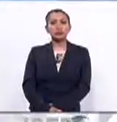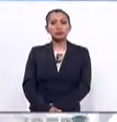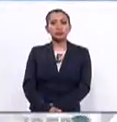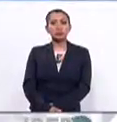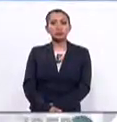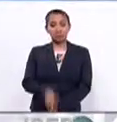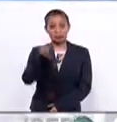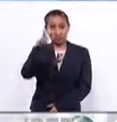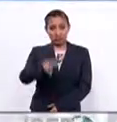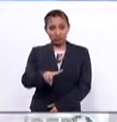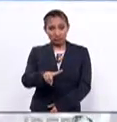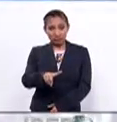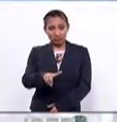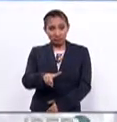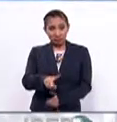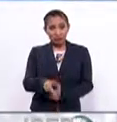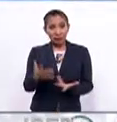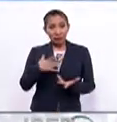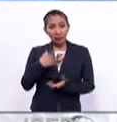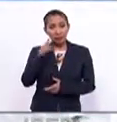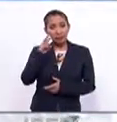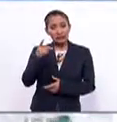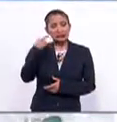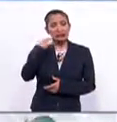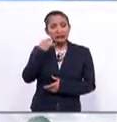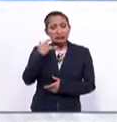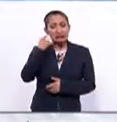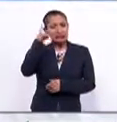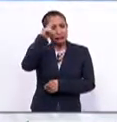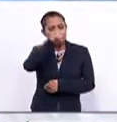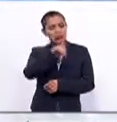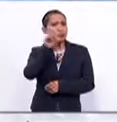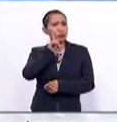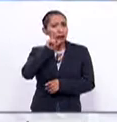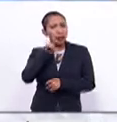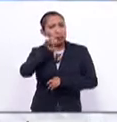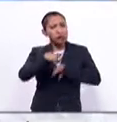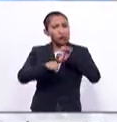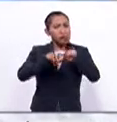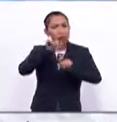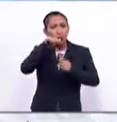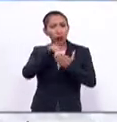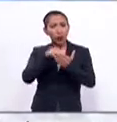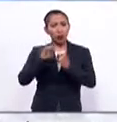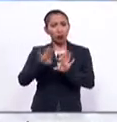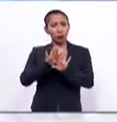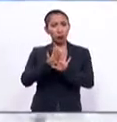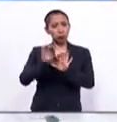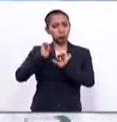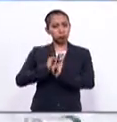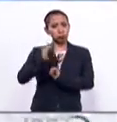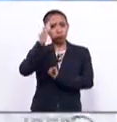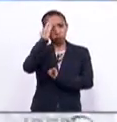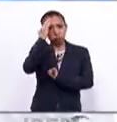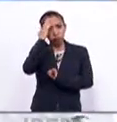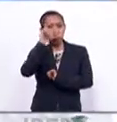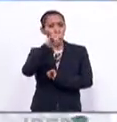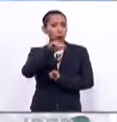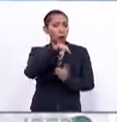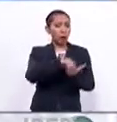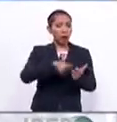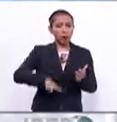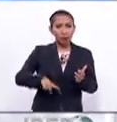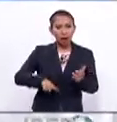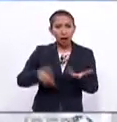Lo cierto es que pues nos ha costado a las mujeres llegar donde estamos, estar en posiciones de toma de decisiones,